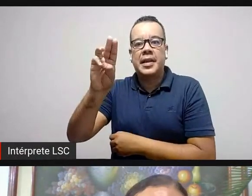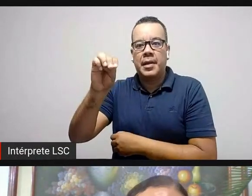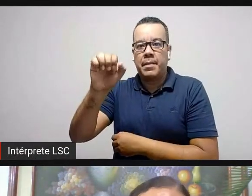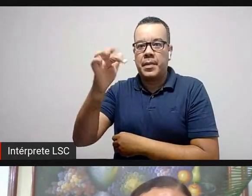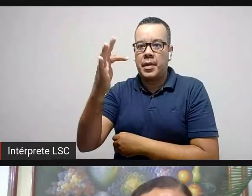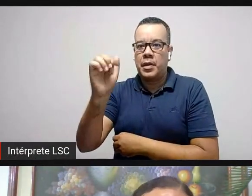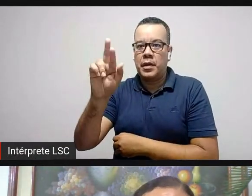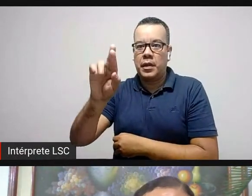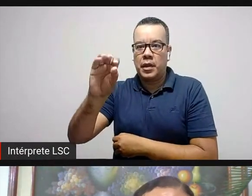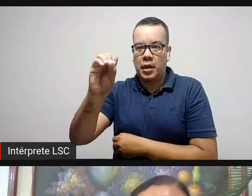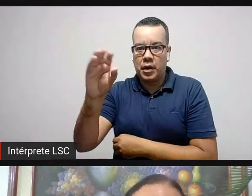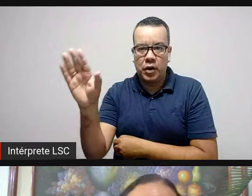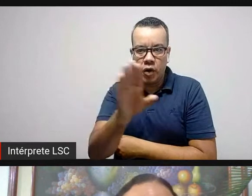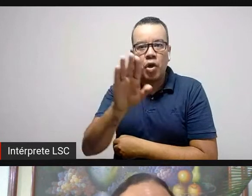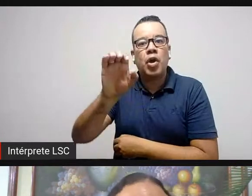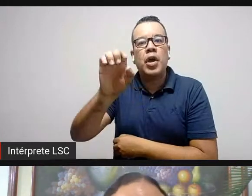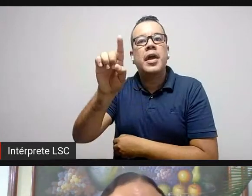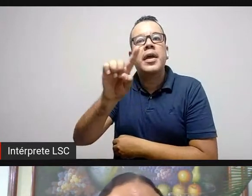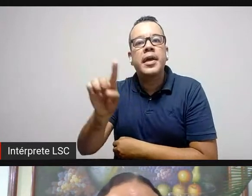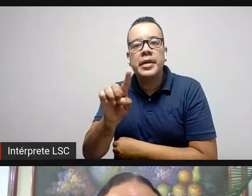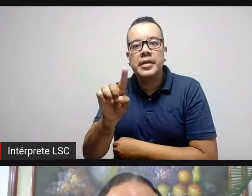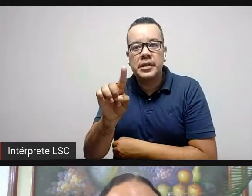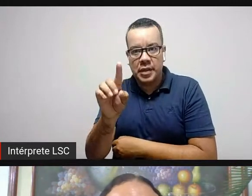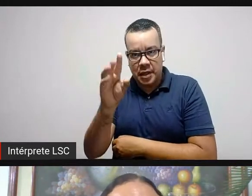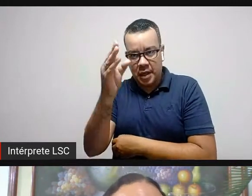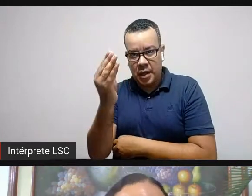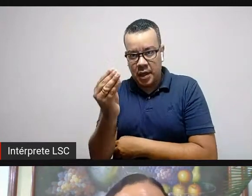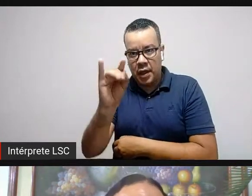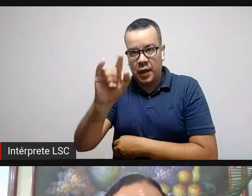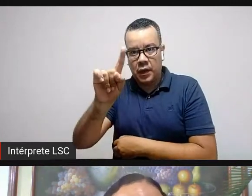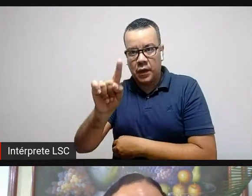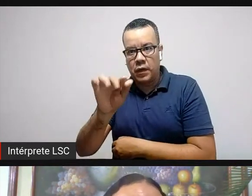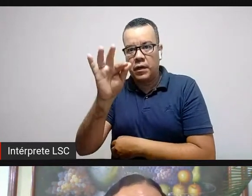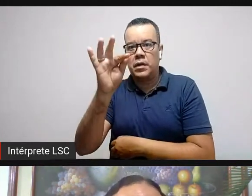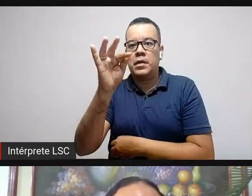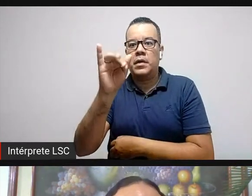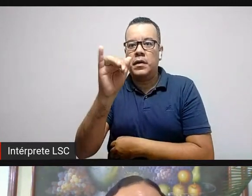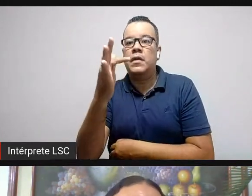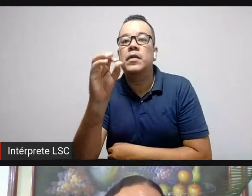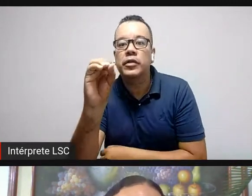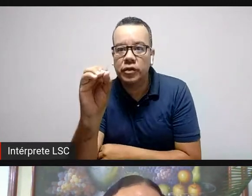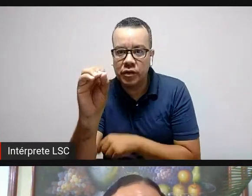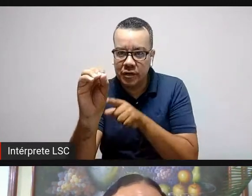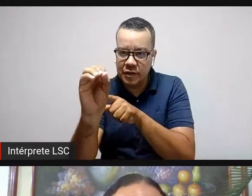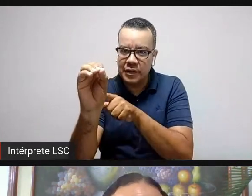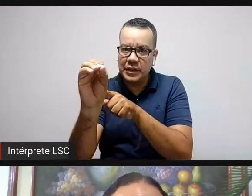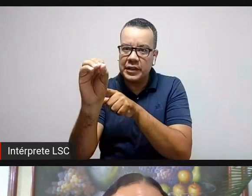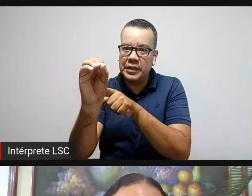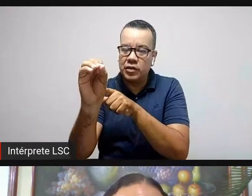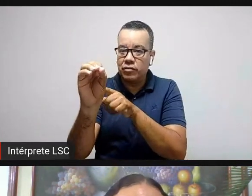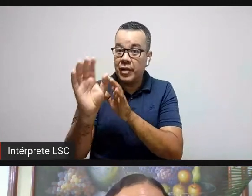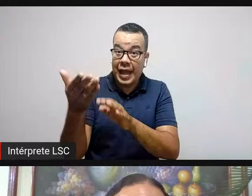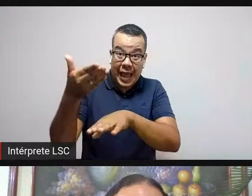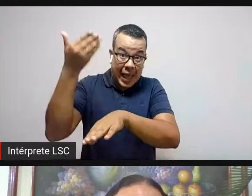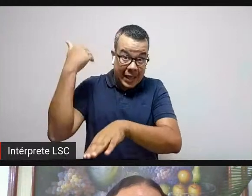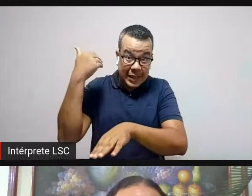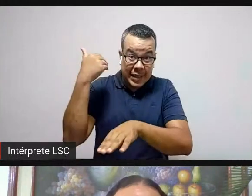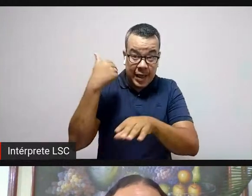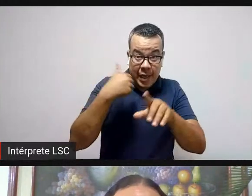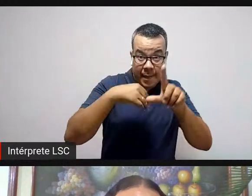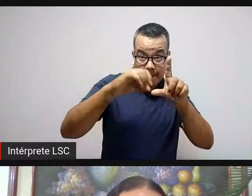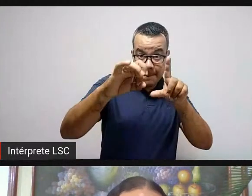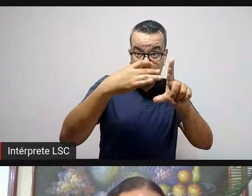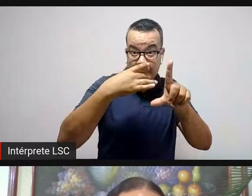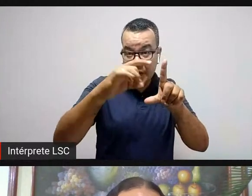virtual, pasó, como que migró también hacia un plano real, donde ya se podían hacer esos talleres en